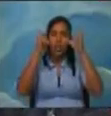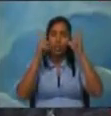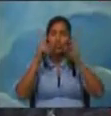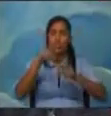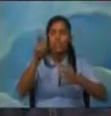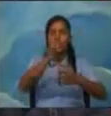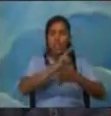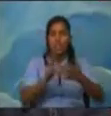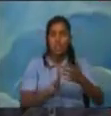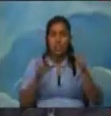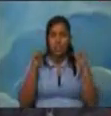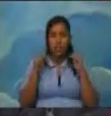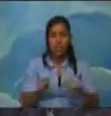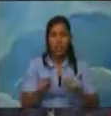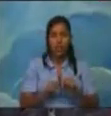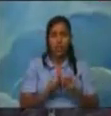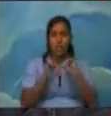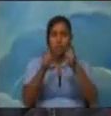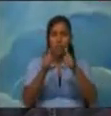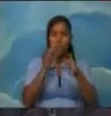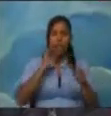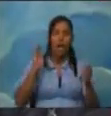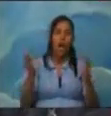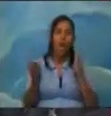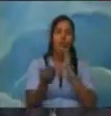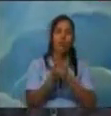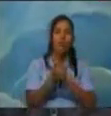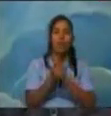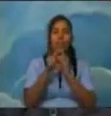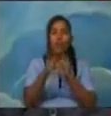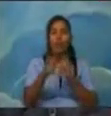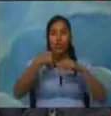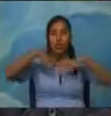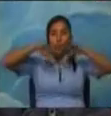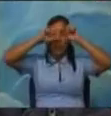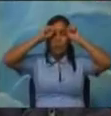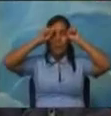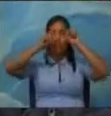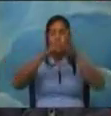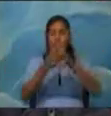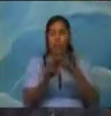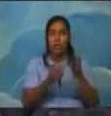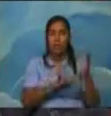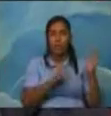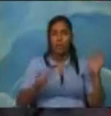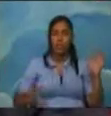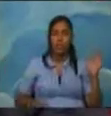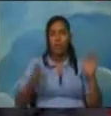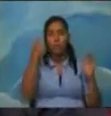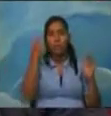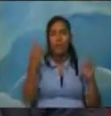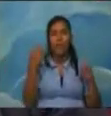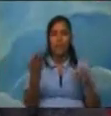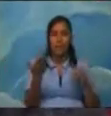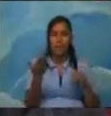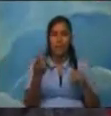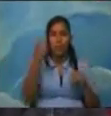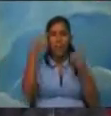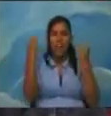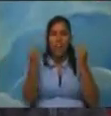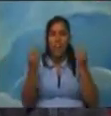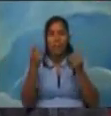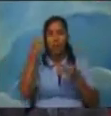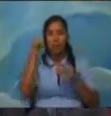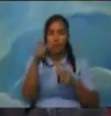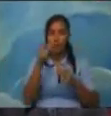leyendo. Así que hoy empiece a guardar lo que usted ha aprendido de la palabra del Señor. ¿Para qué? Dice, para que te